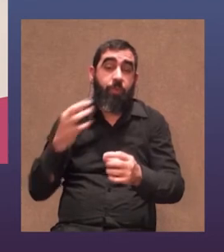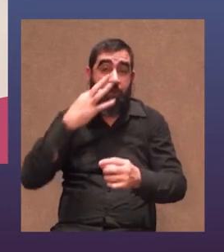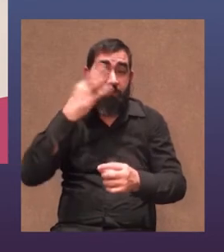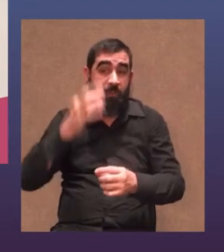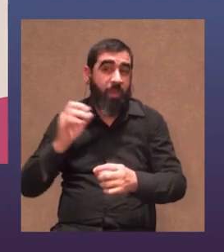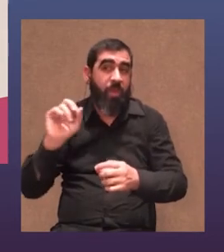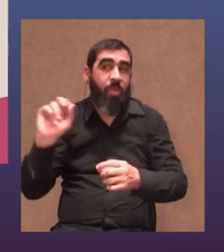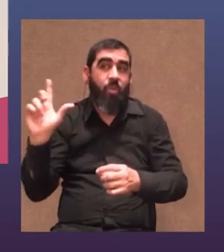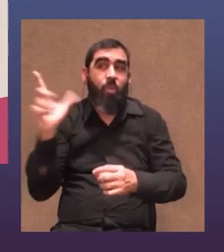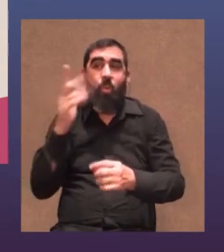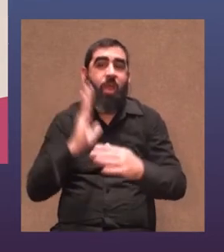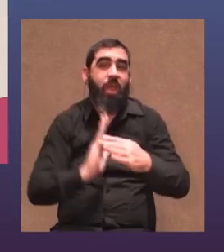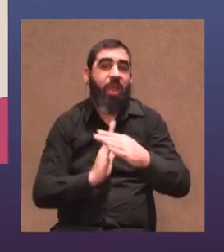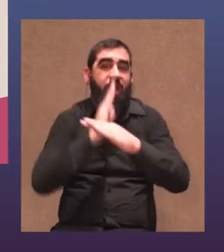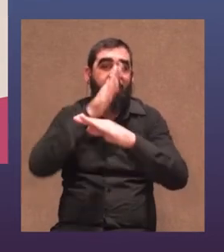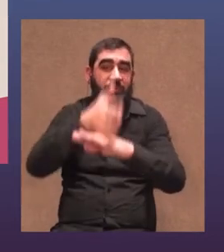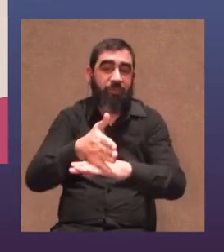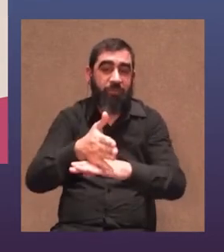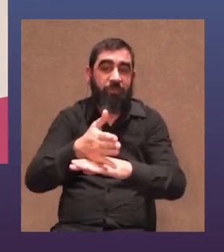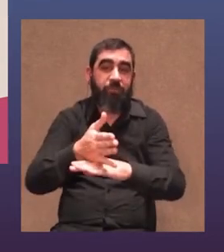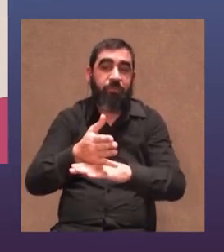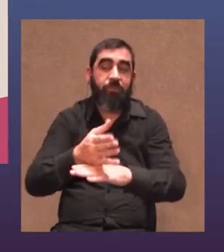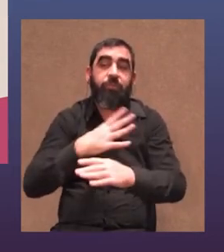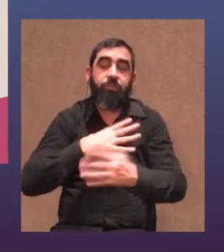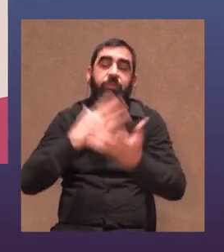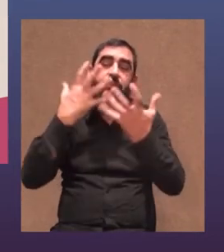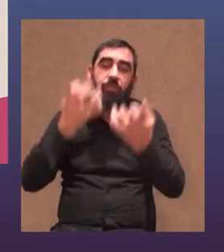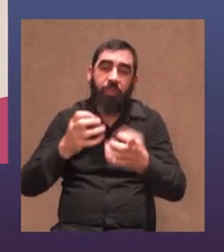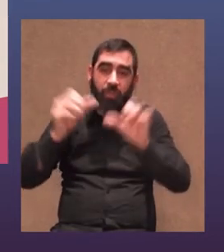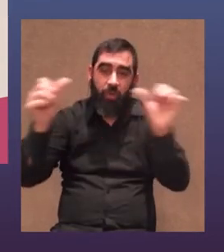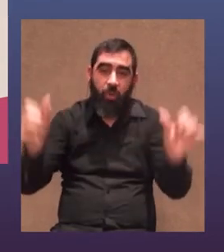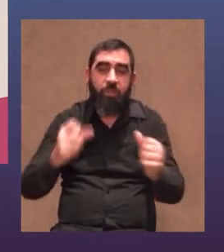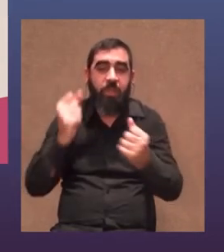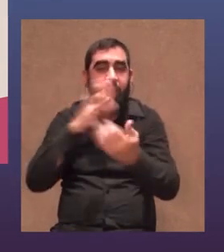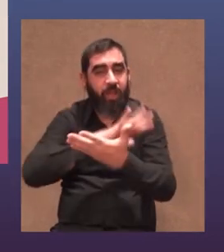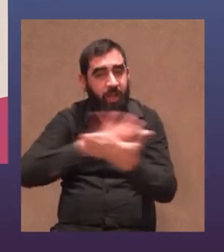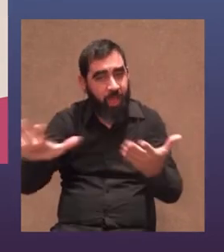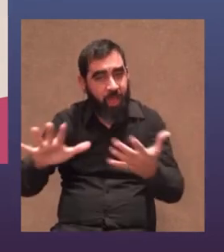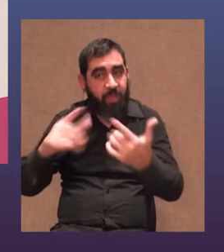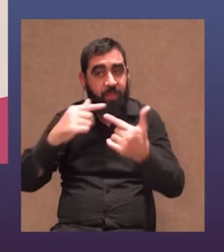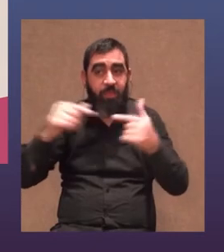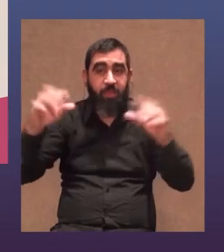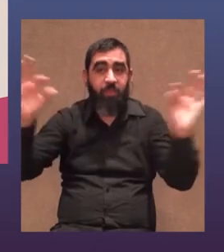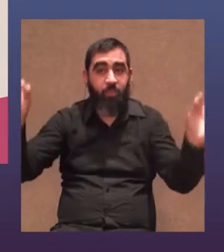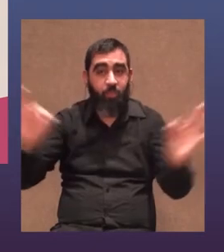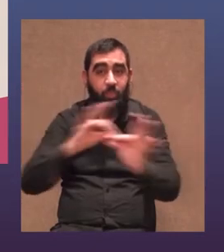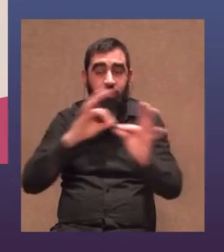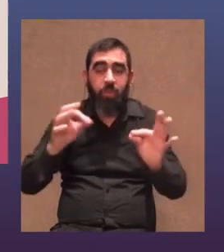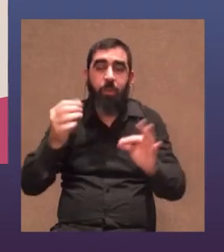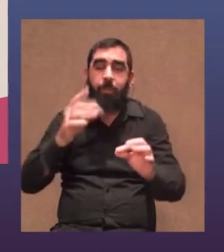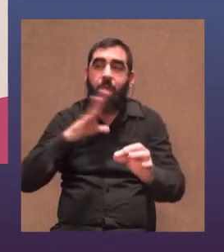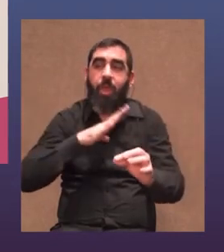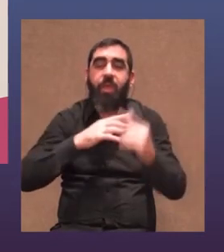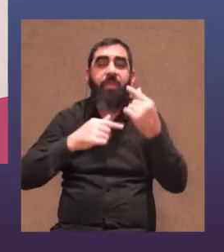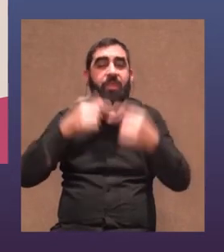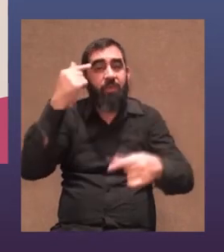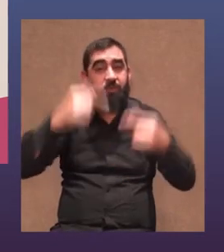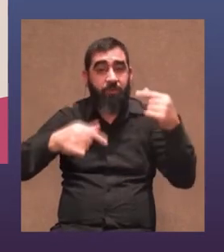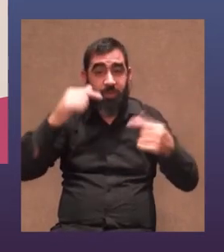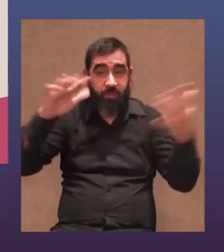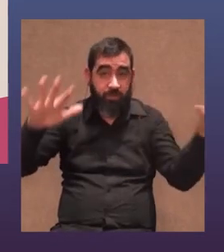ese acceso, por más que uno trata de hacer conciertos gratuitos y eso, pero hay muchas condicionantes. Entonces,